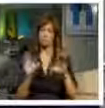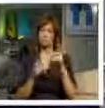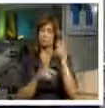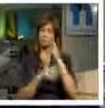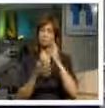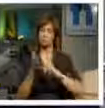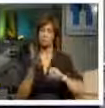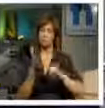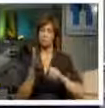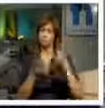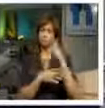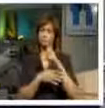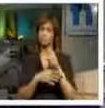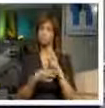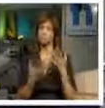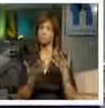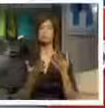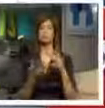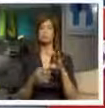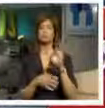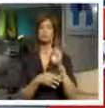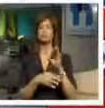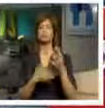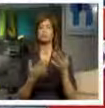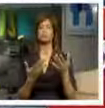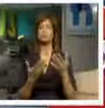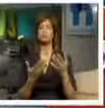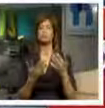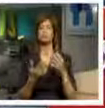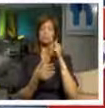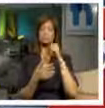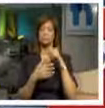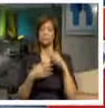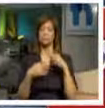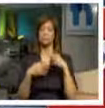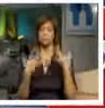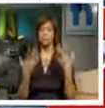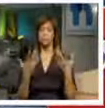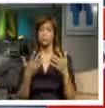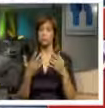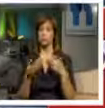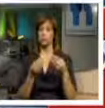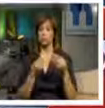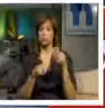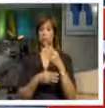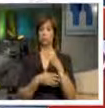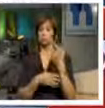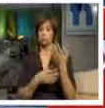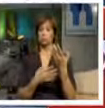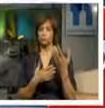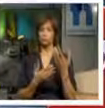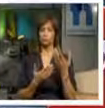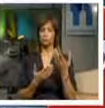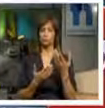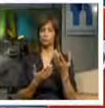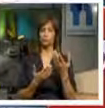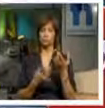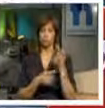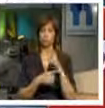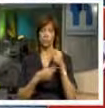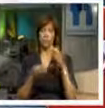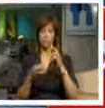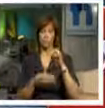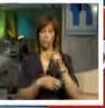inspecciones manera de realizarlo por ejemplo una señora que va a un vestidor en un comercio que están de